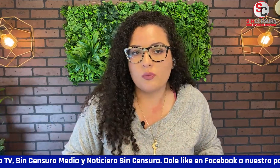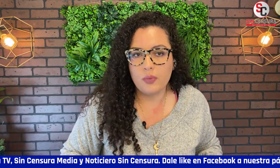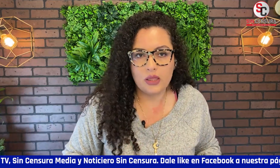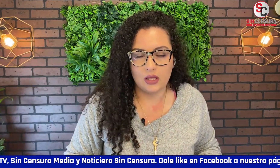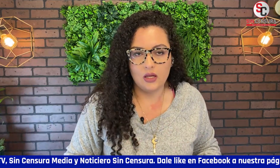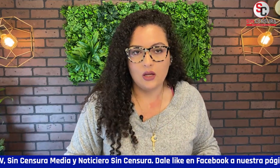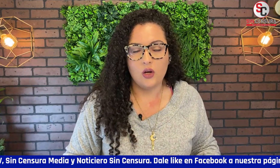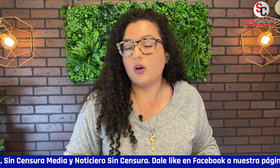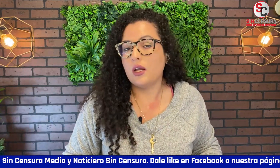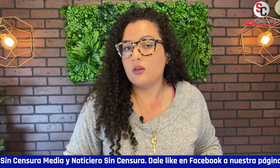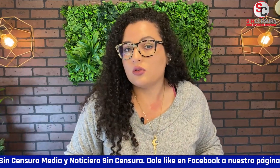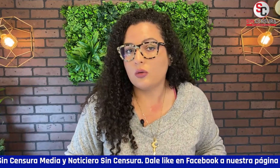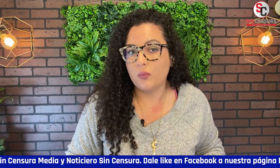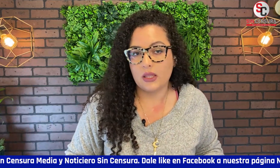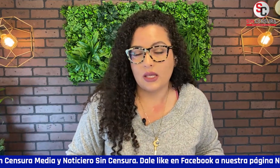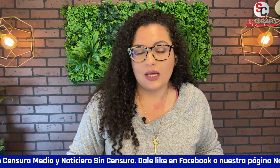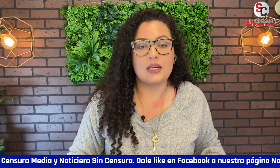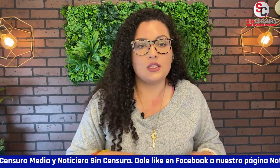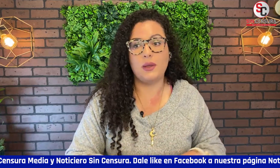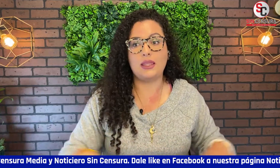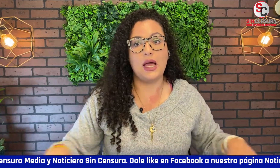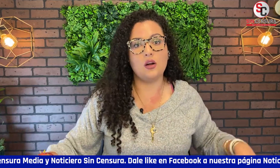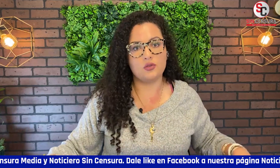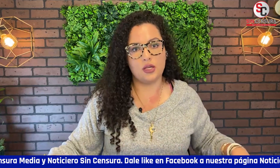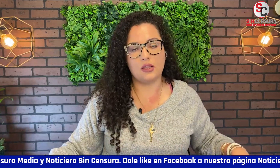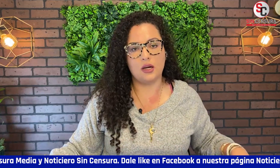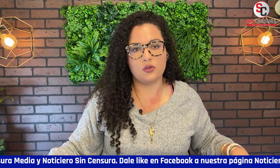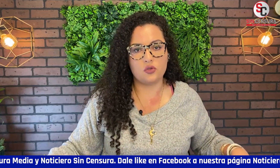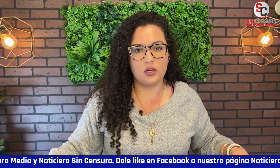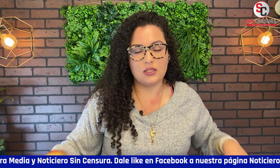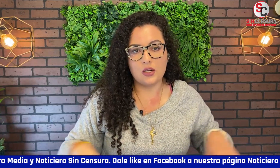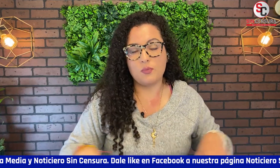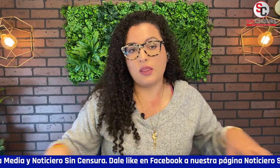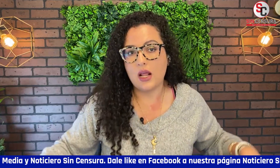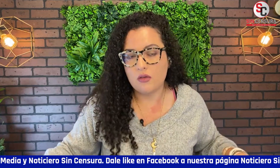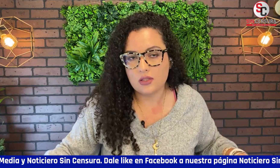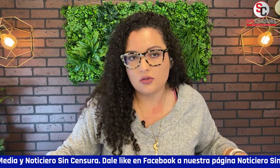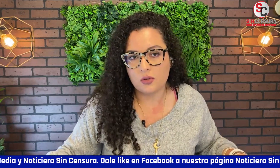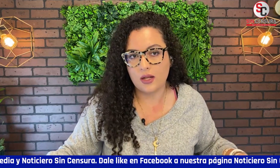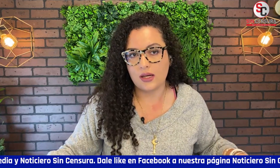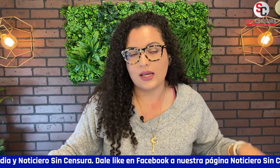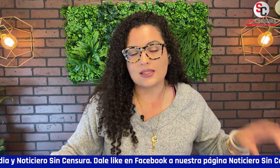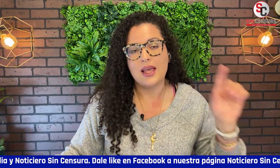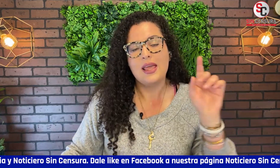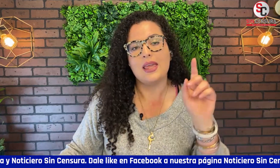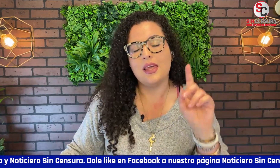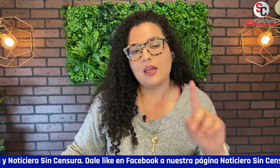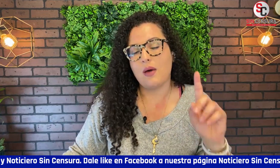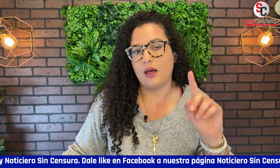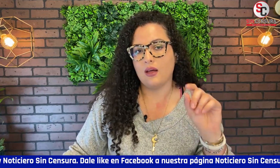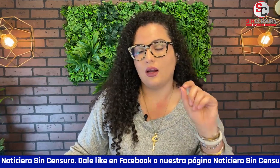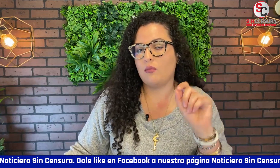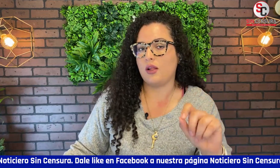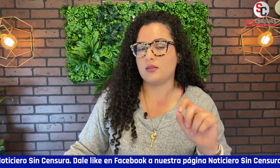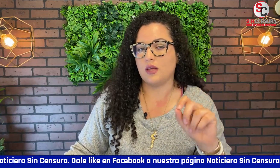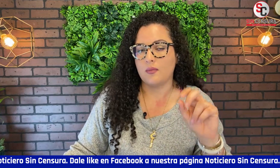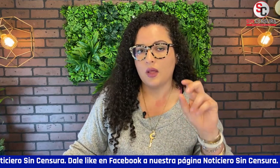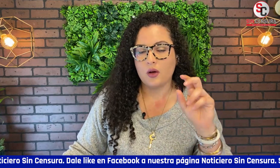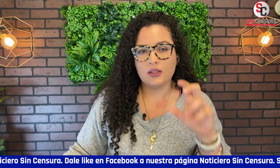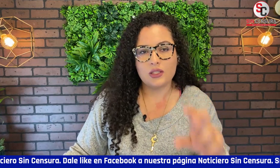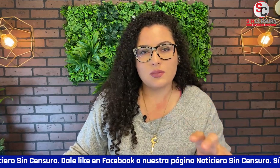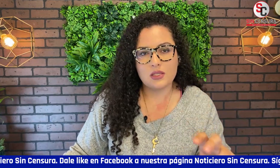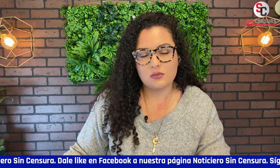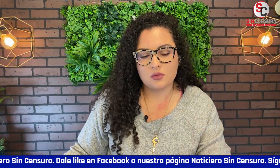no nos compete. Lo que nos compete es respetarnos entre naciones y respetar nuestras soberanías. Y de ahí va la